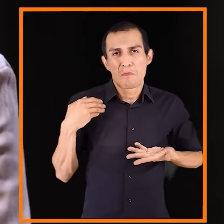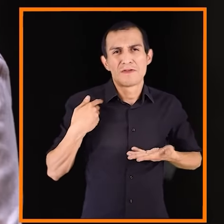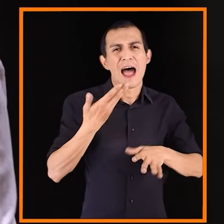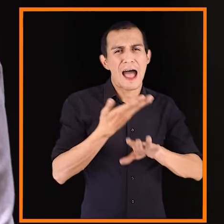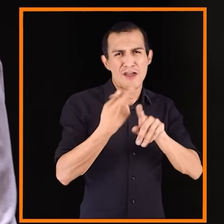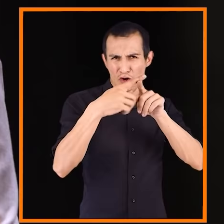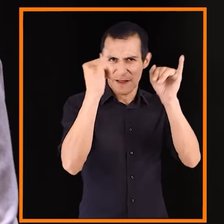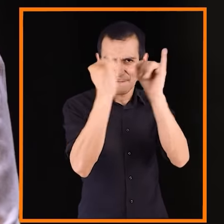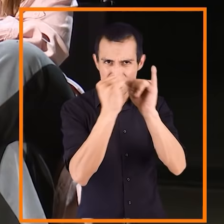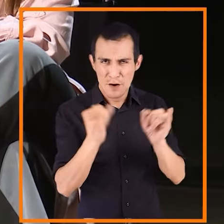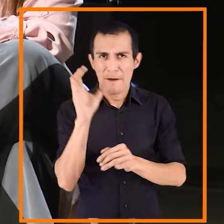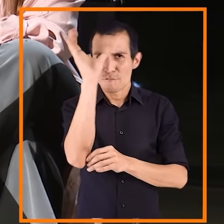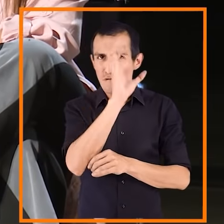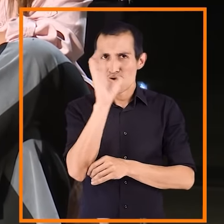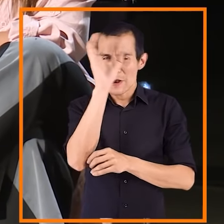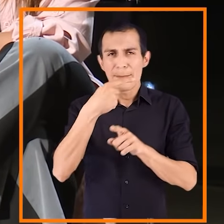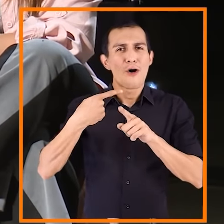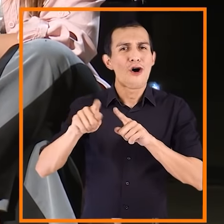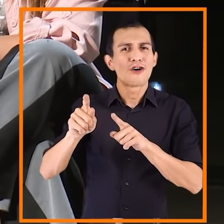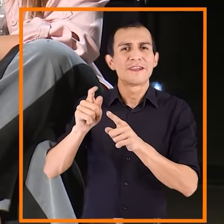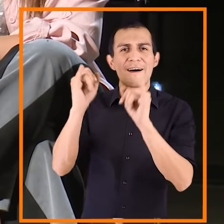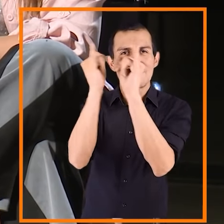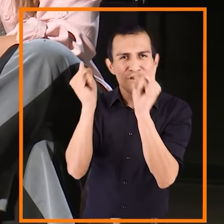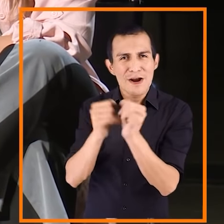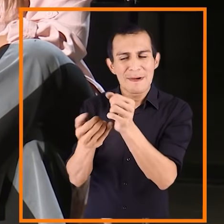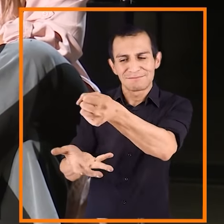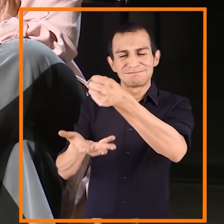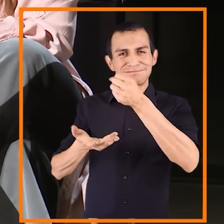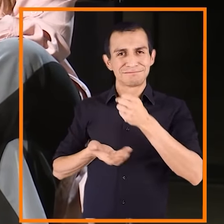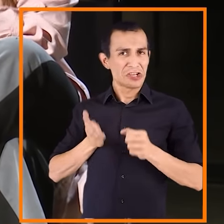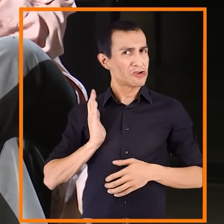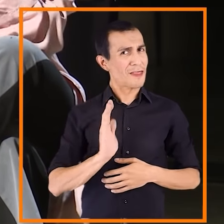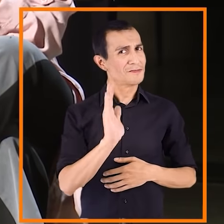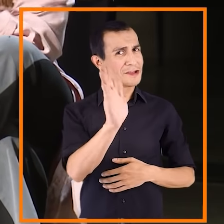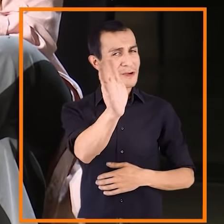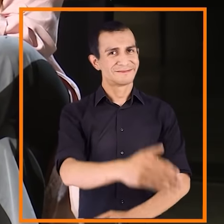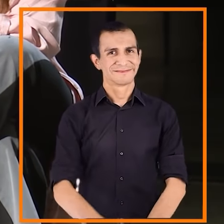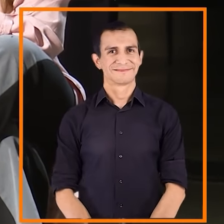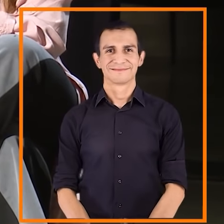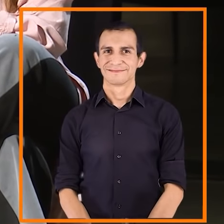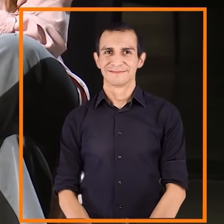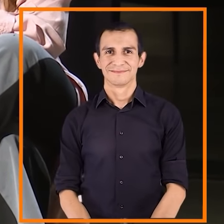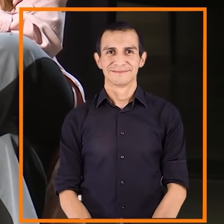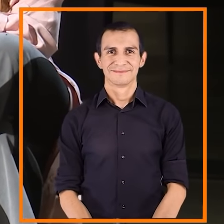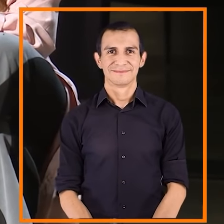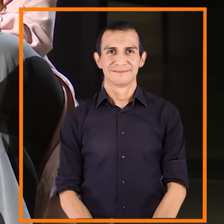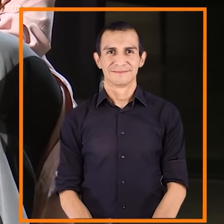forma y buscaremos otro inversionista y seguimos para adelante.